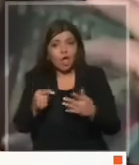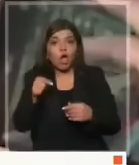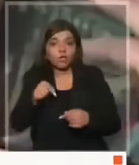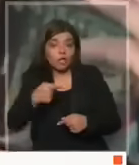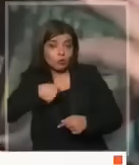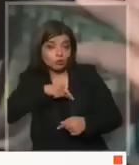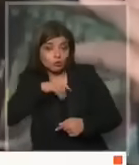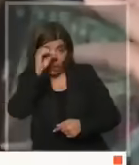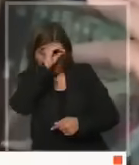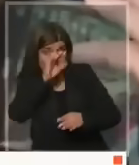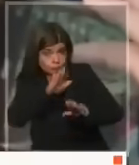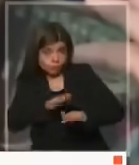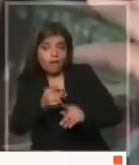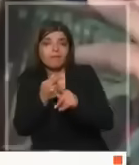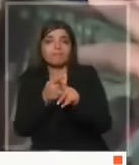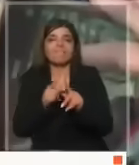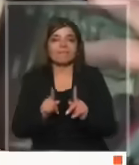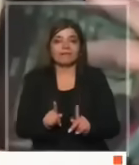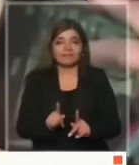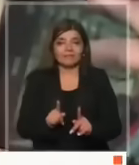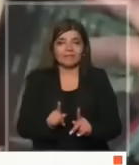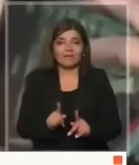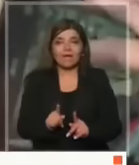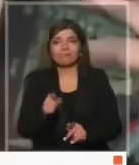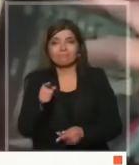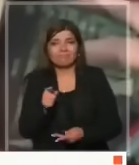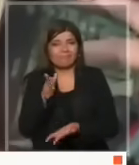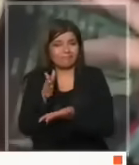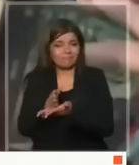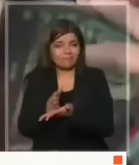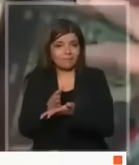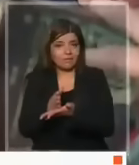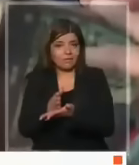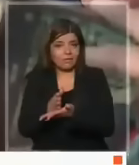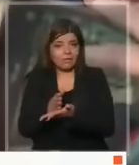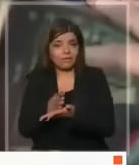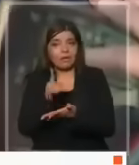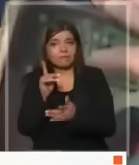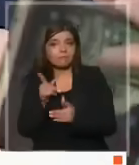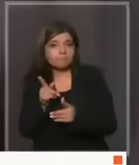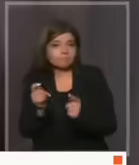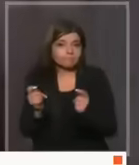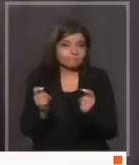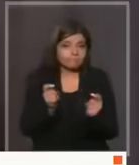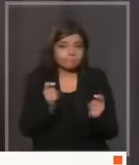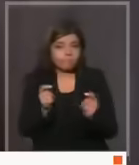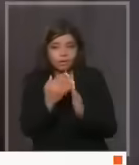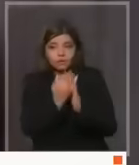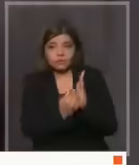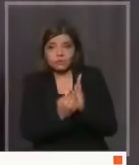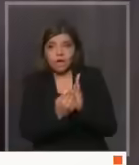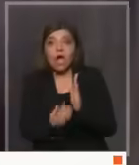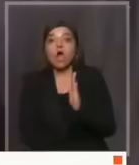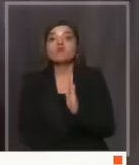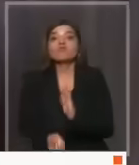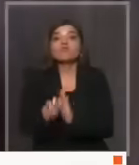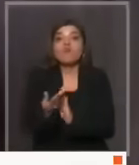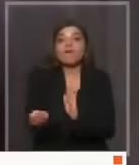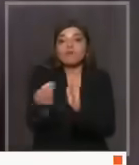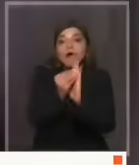compartimos, nosotros entendemos que es prácticamente arbitraria, en la cual no se ajusta al mérito del antecedente. Los nuevos hechos de